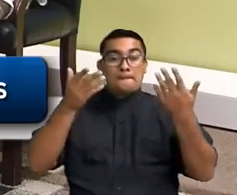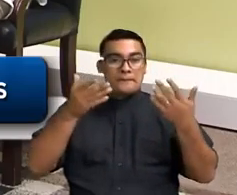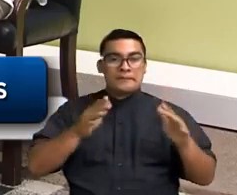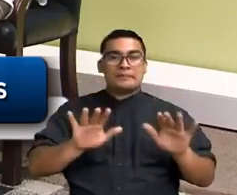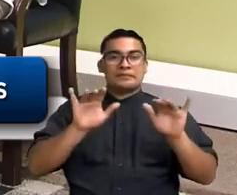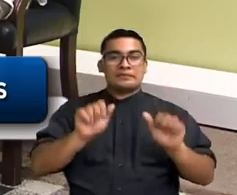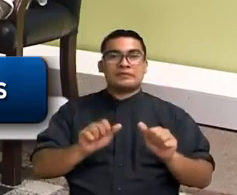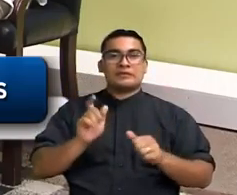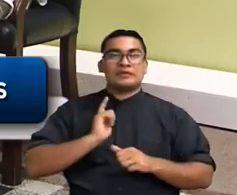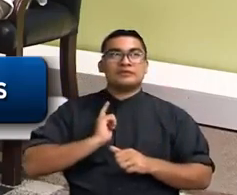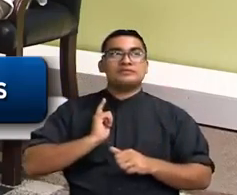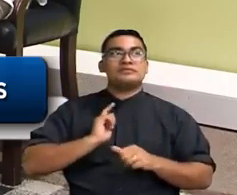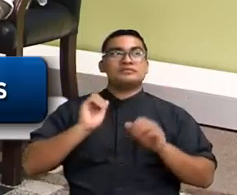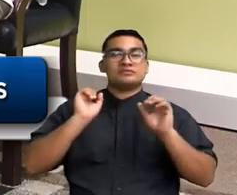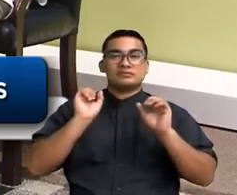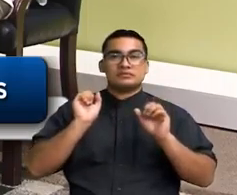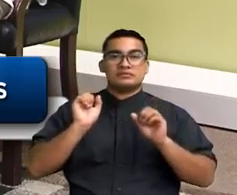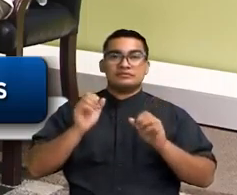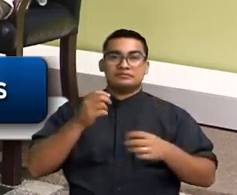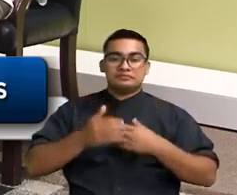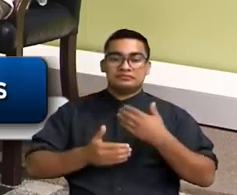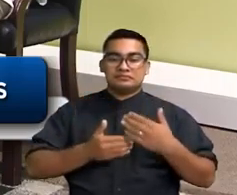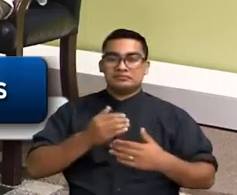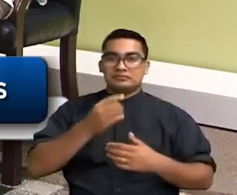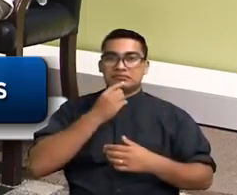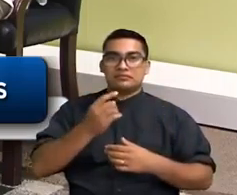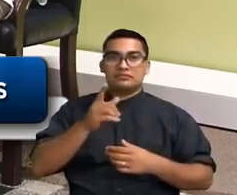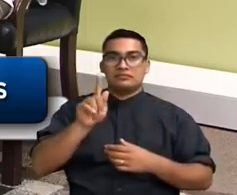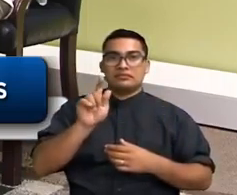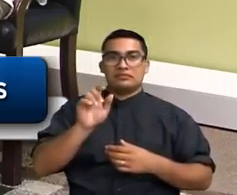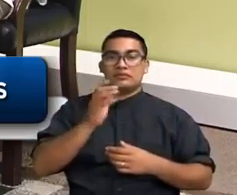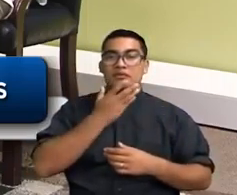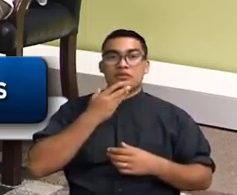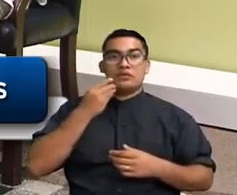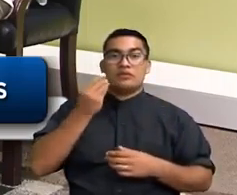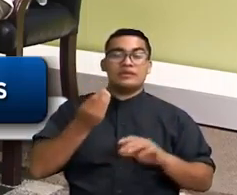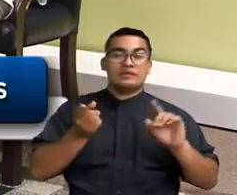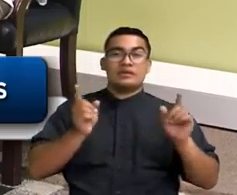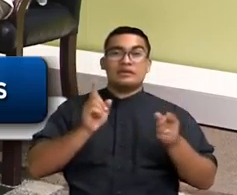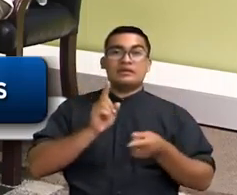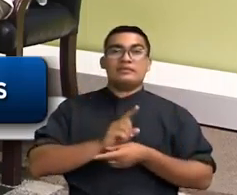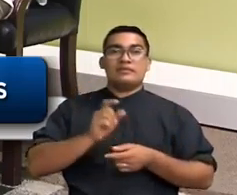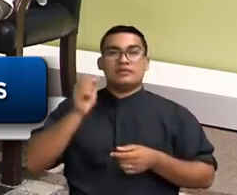están en ese proceso de pasando de la juventud mayor